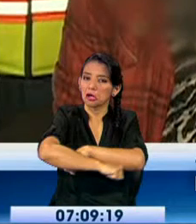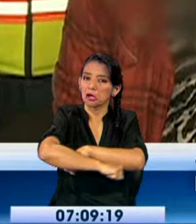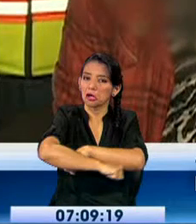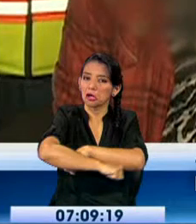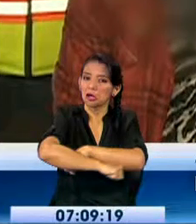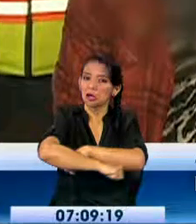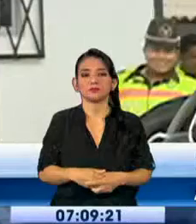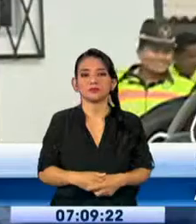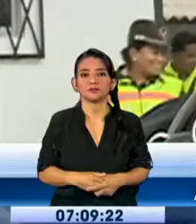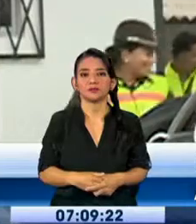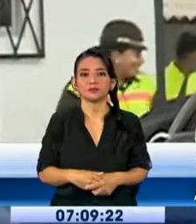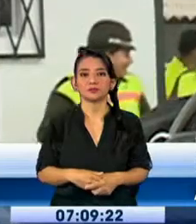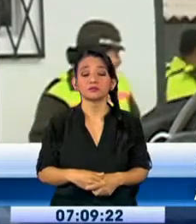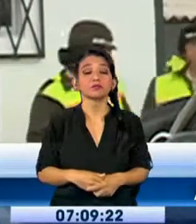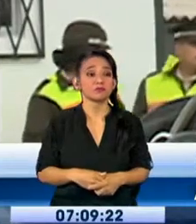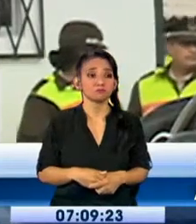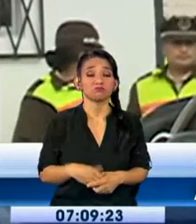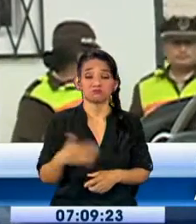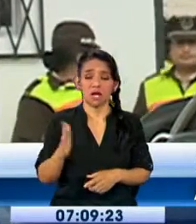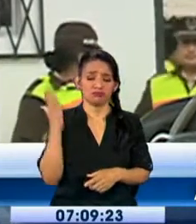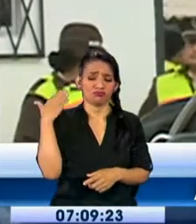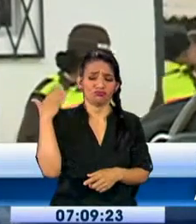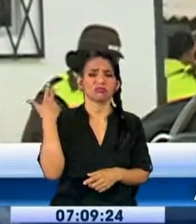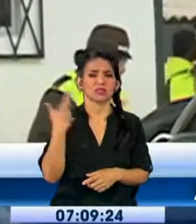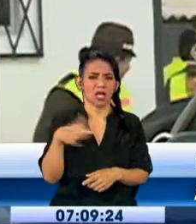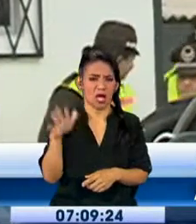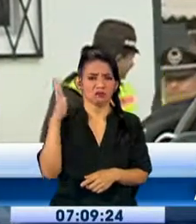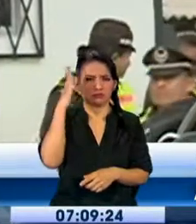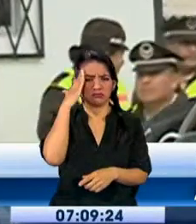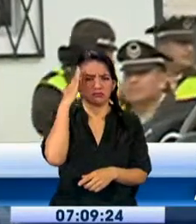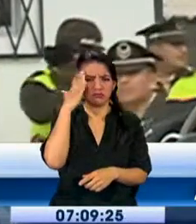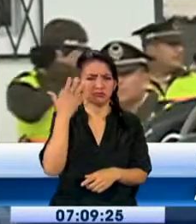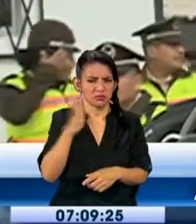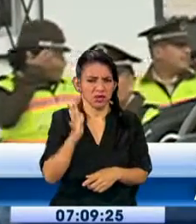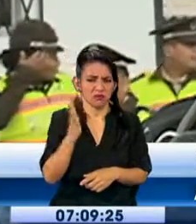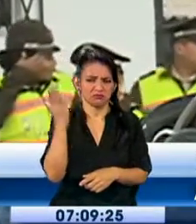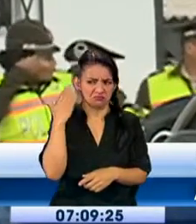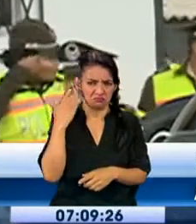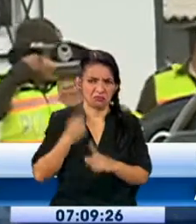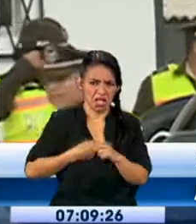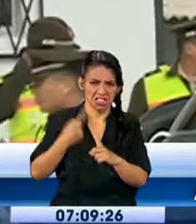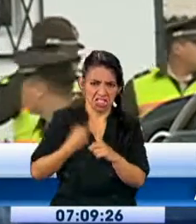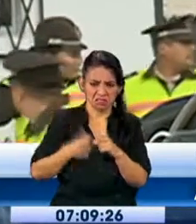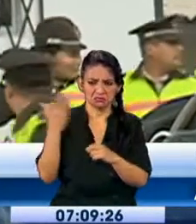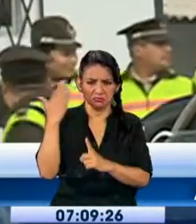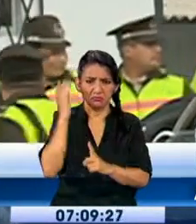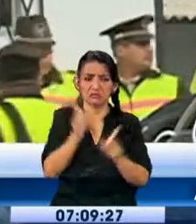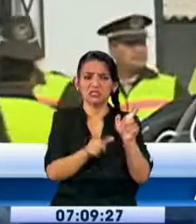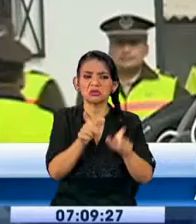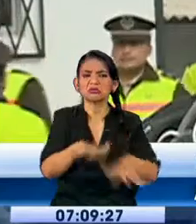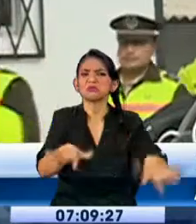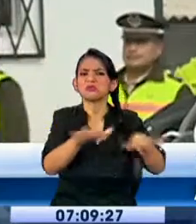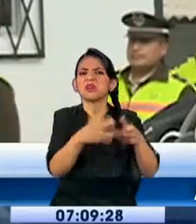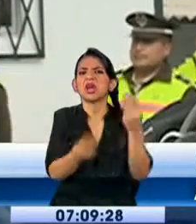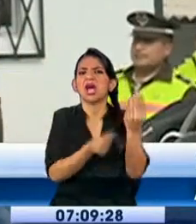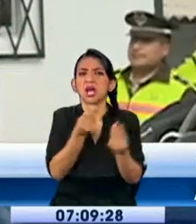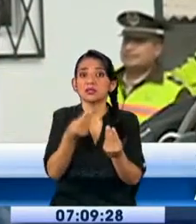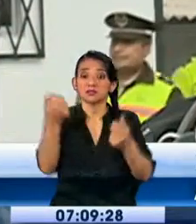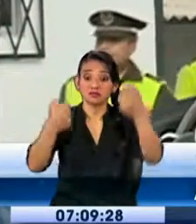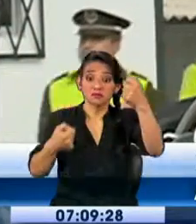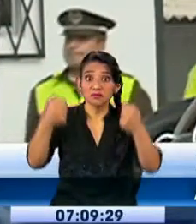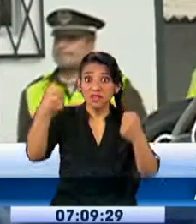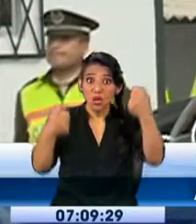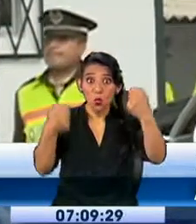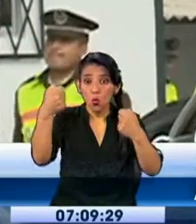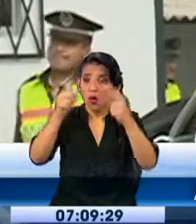teníamos conocimiento que había desde varios días atrás, incluso meses, personas venían realizando robos a accesorios de